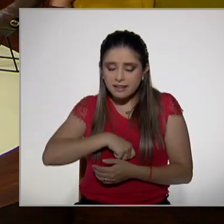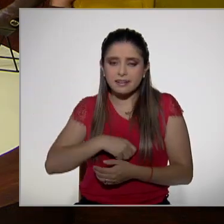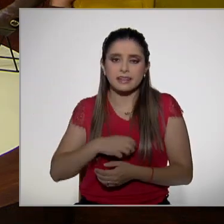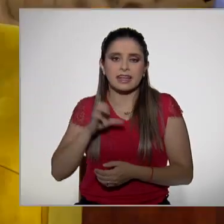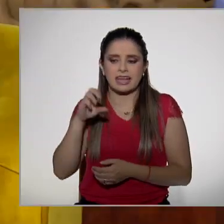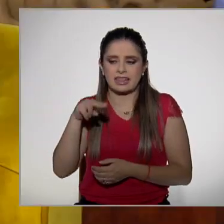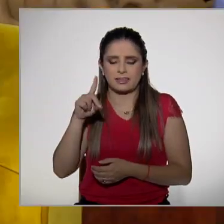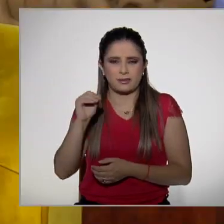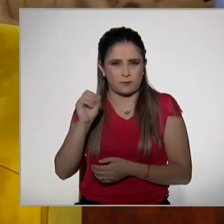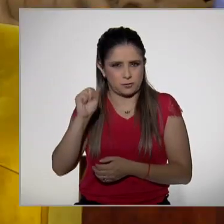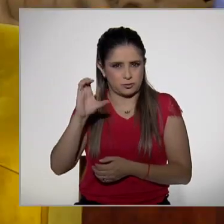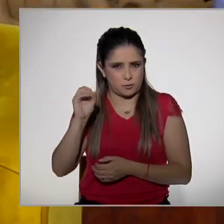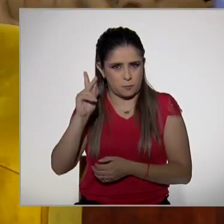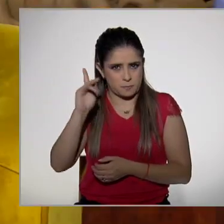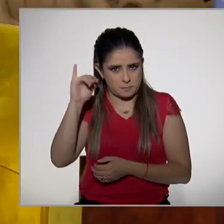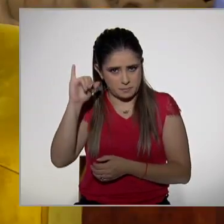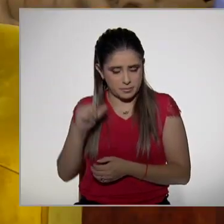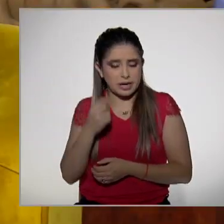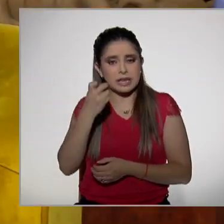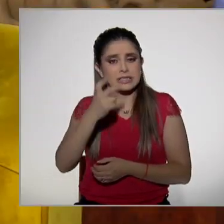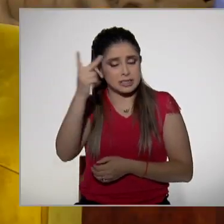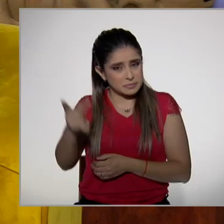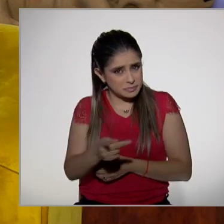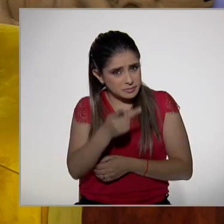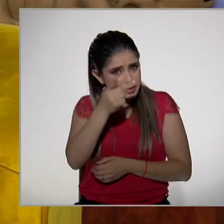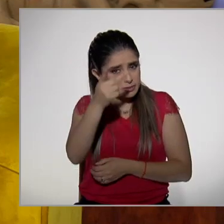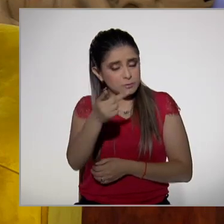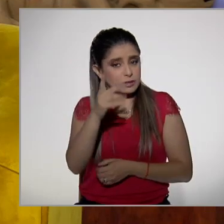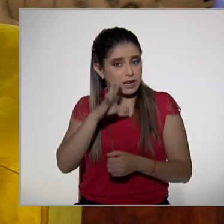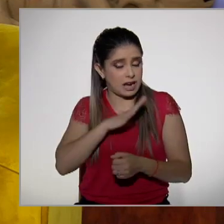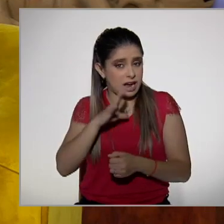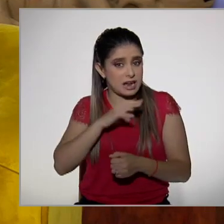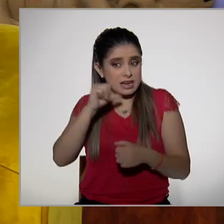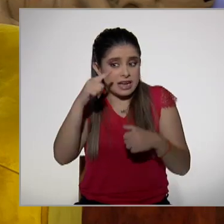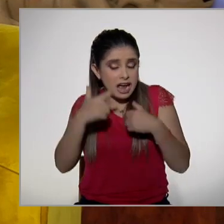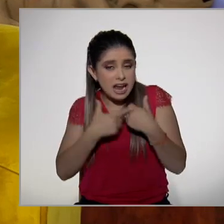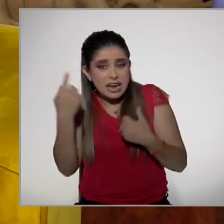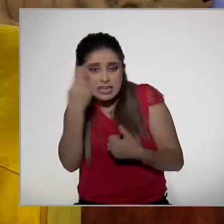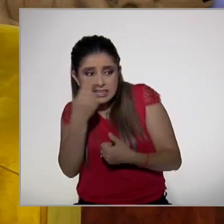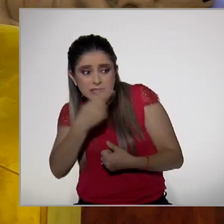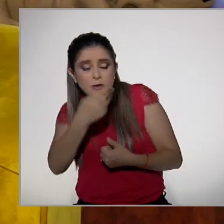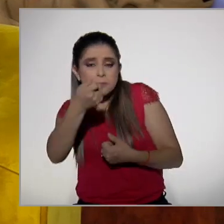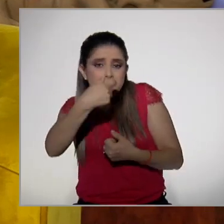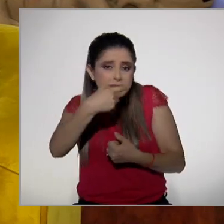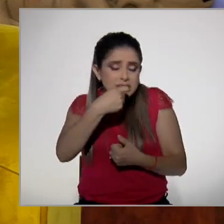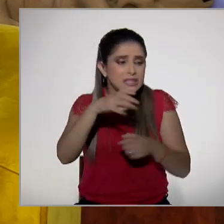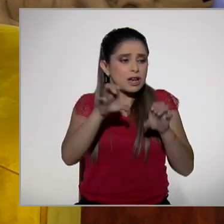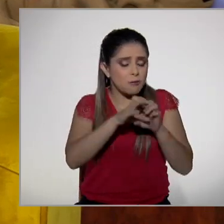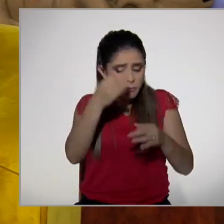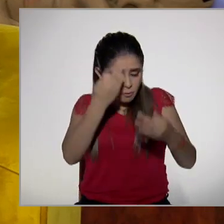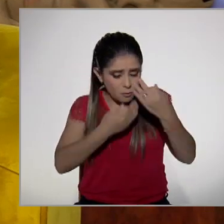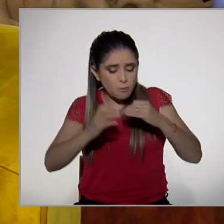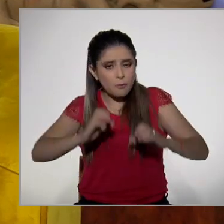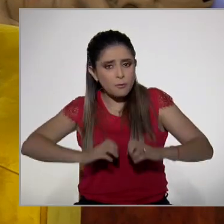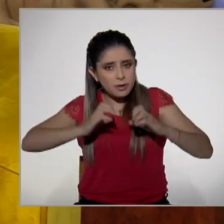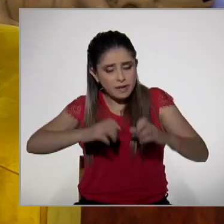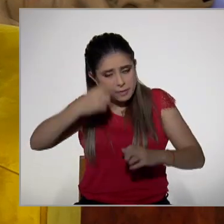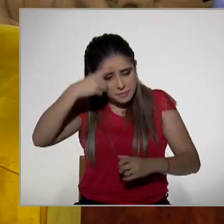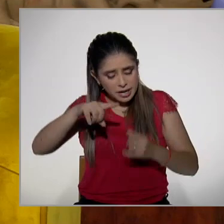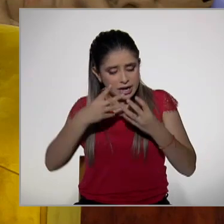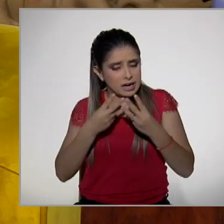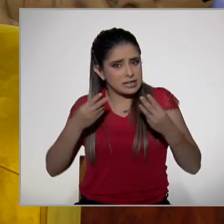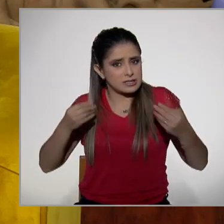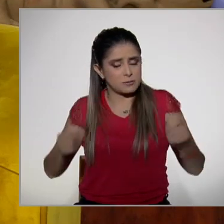pregunta si ella tendrá algún alguna opción terapéutica o un tratamiento que definitivamente resuelva